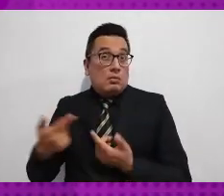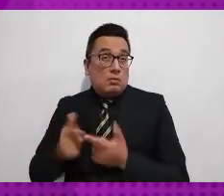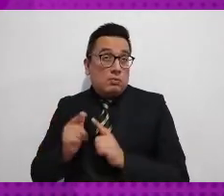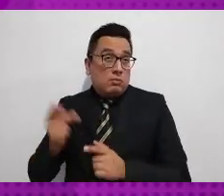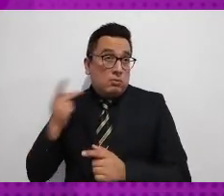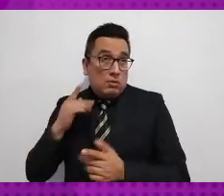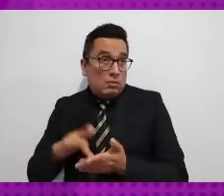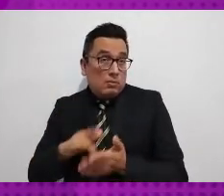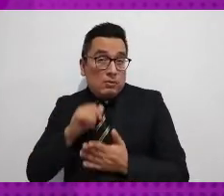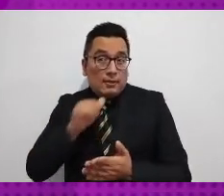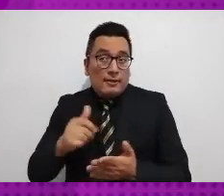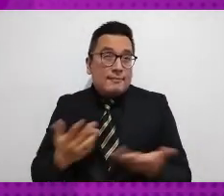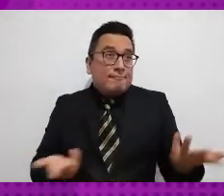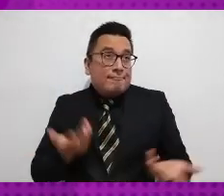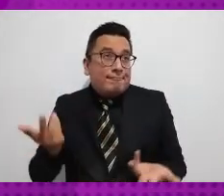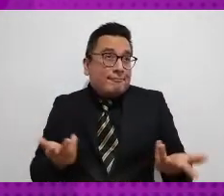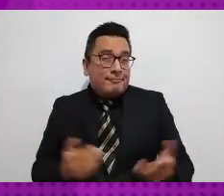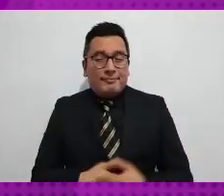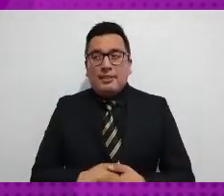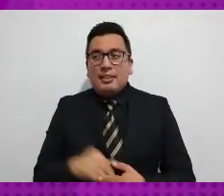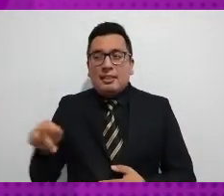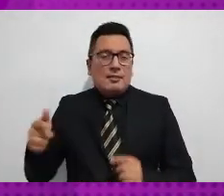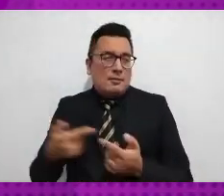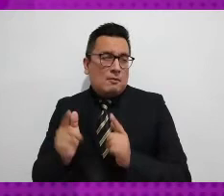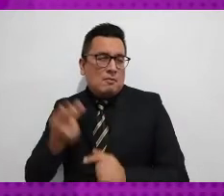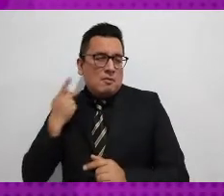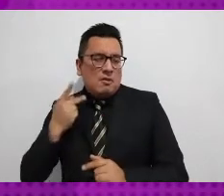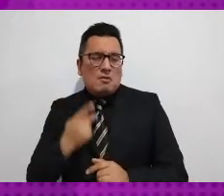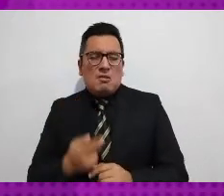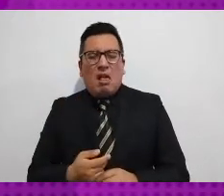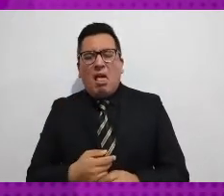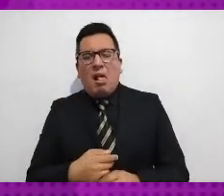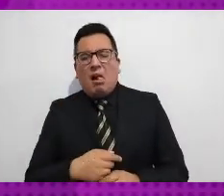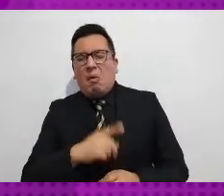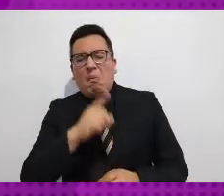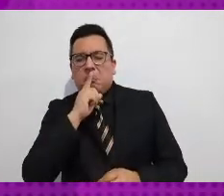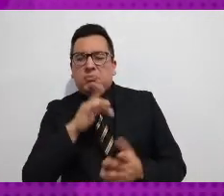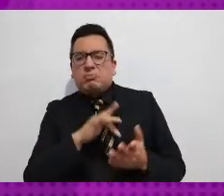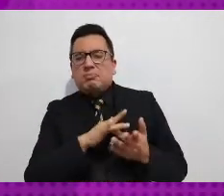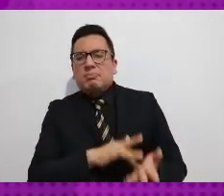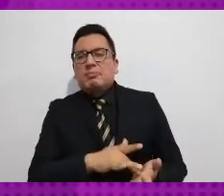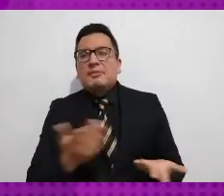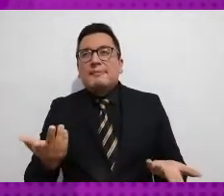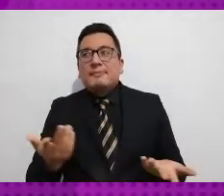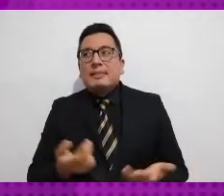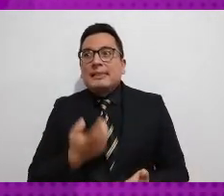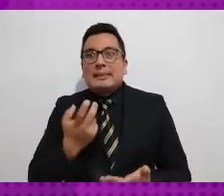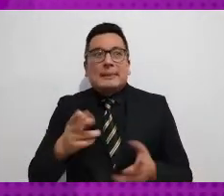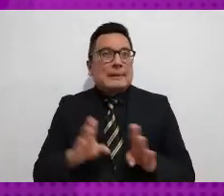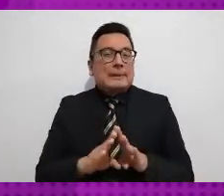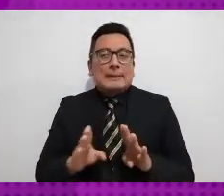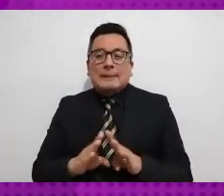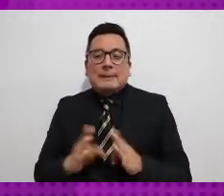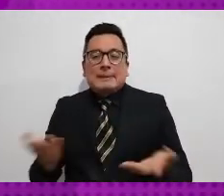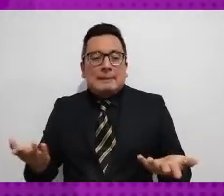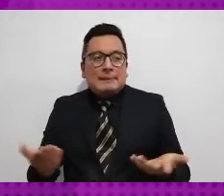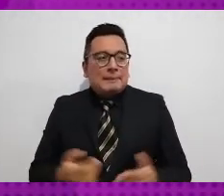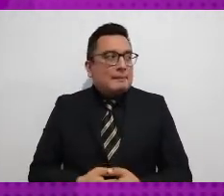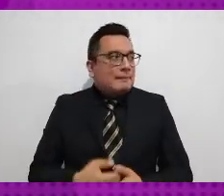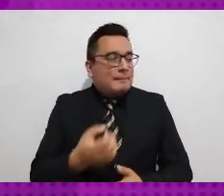decir, cuando los partidos se oponen a postular personas de la diversidad, pues entonces no se hace una,